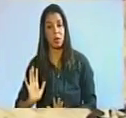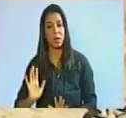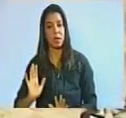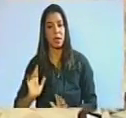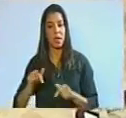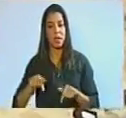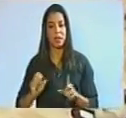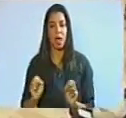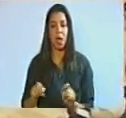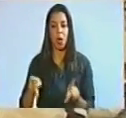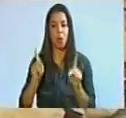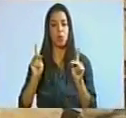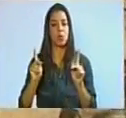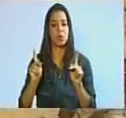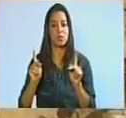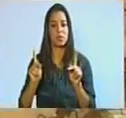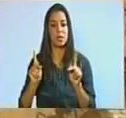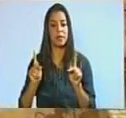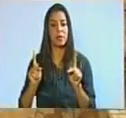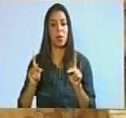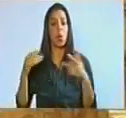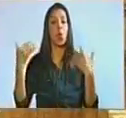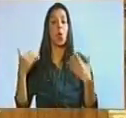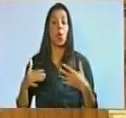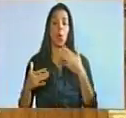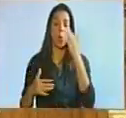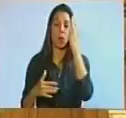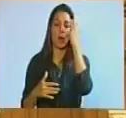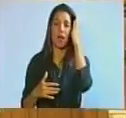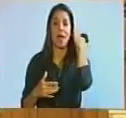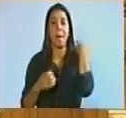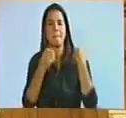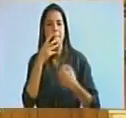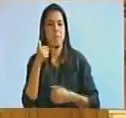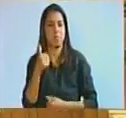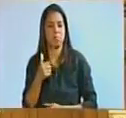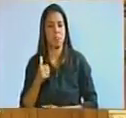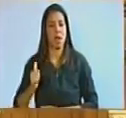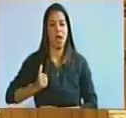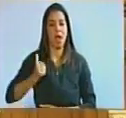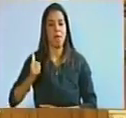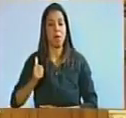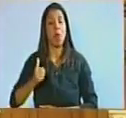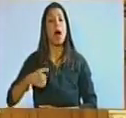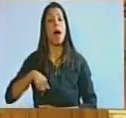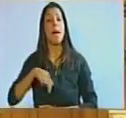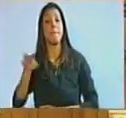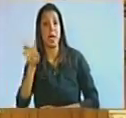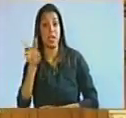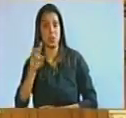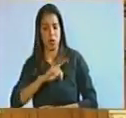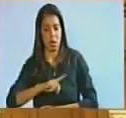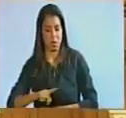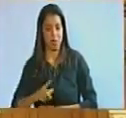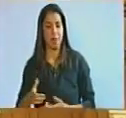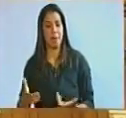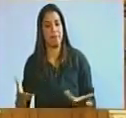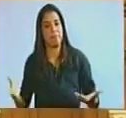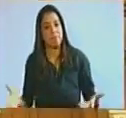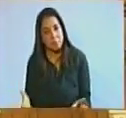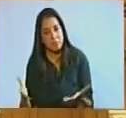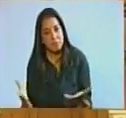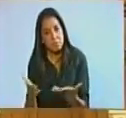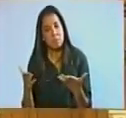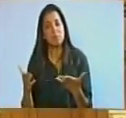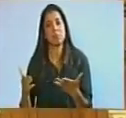esta oportunidad nos las pintan pues de oro, porque nosotros debemos impulsar el enfrentamiento